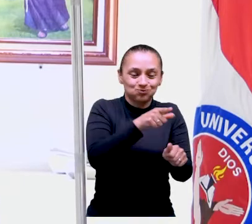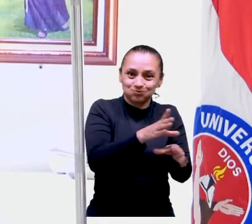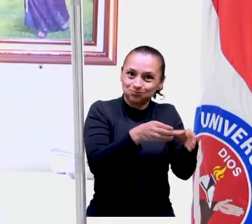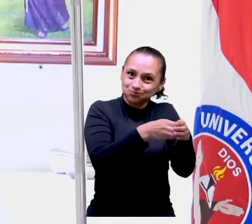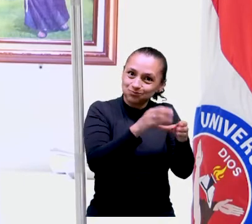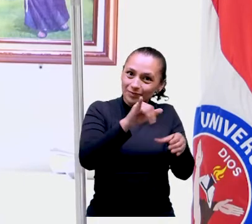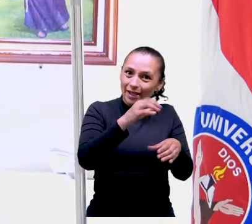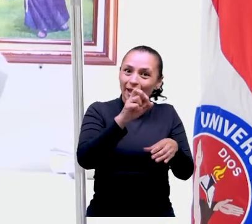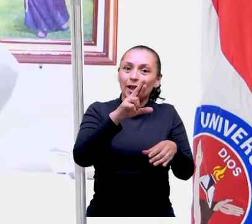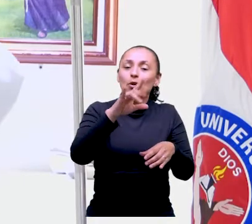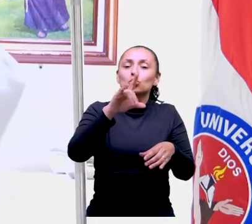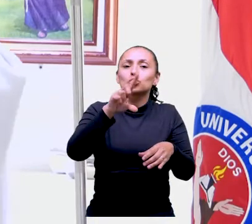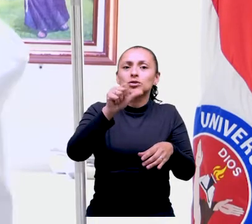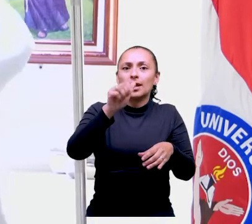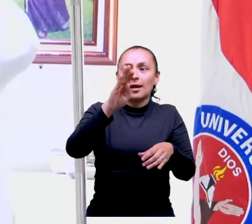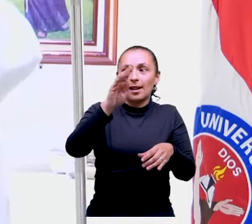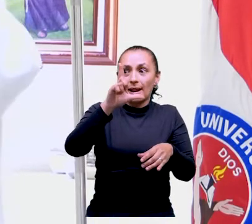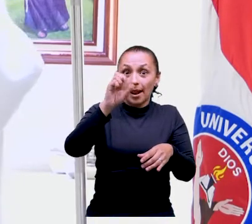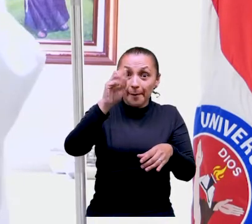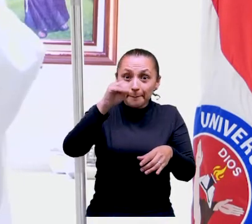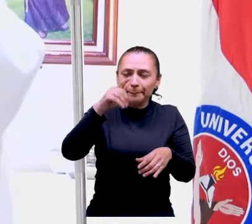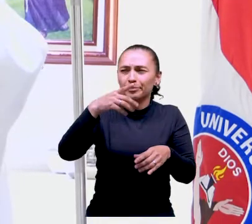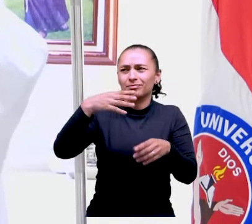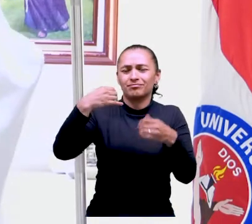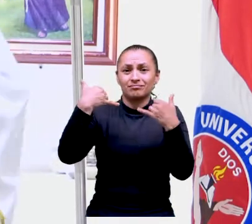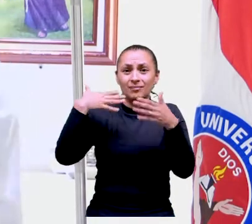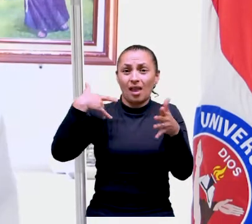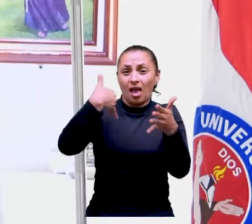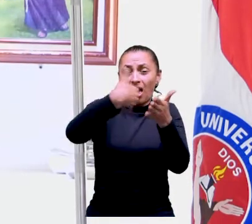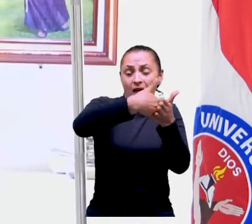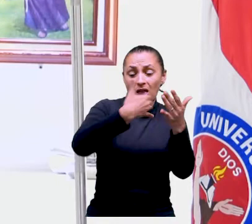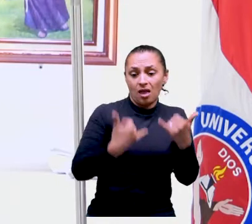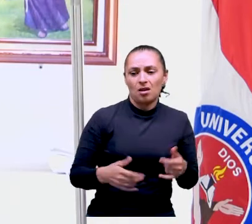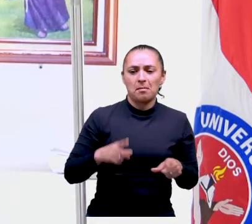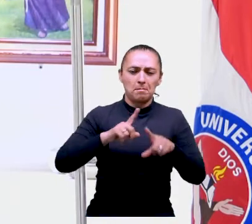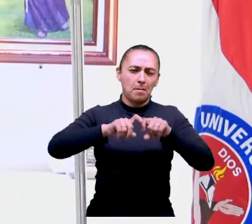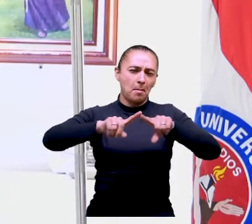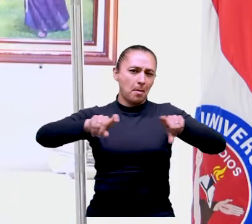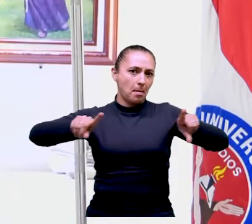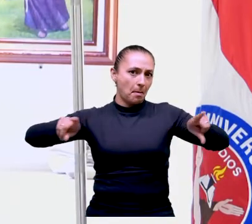en tanto tiempo hemos tenido un sinnúmero de concilios